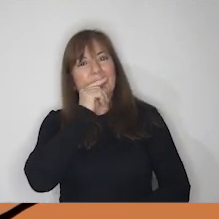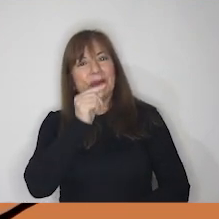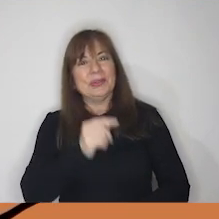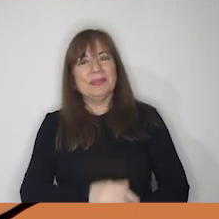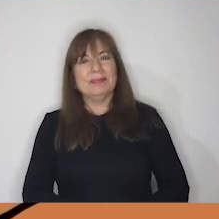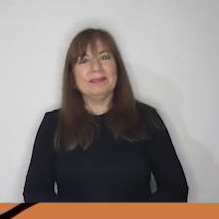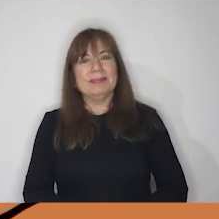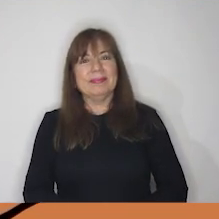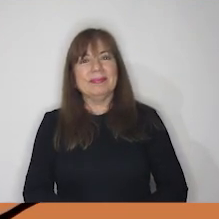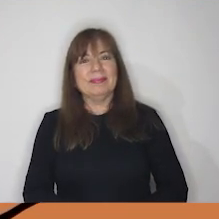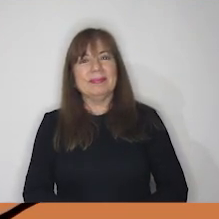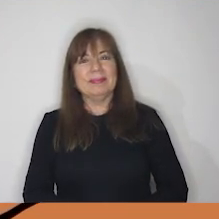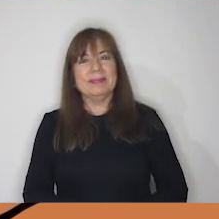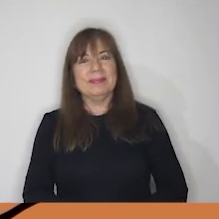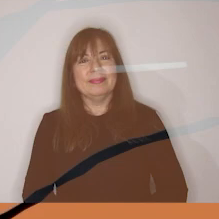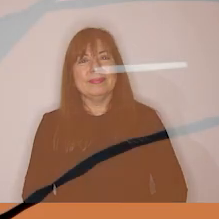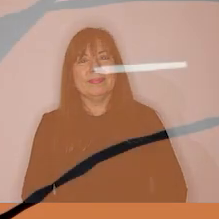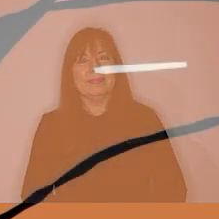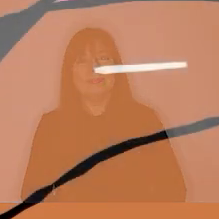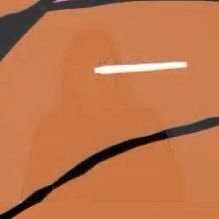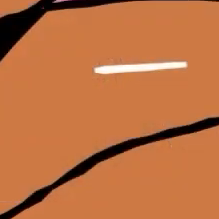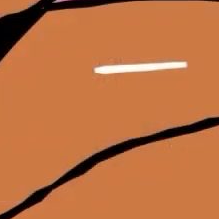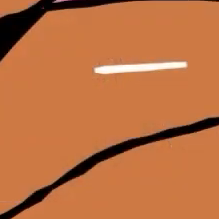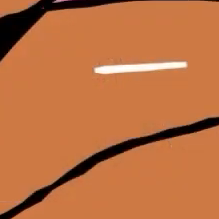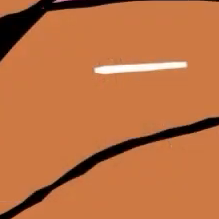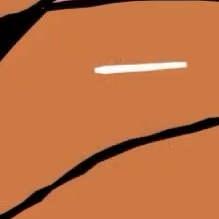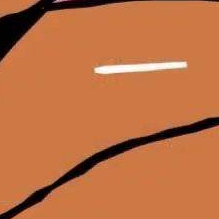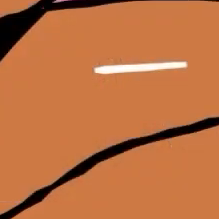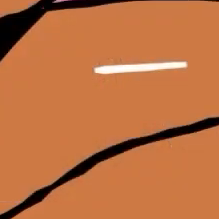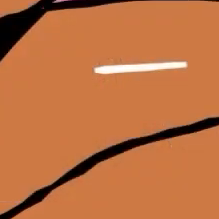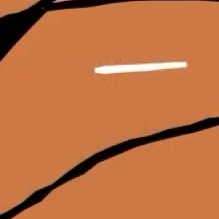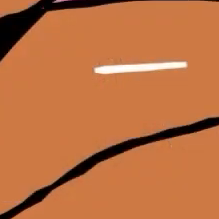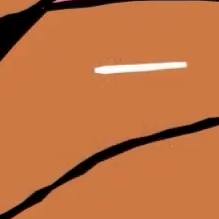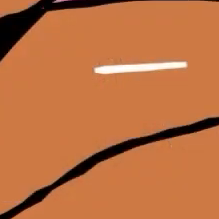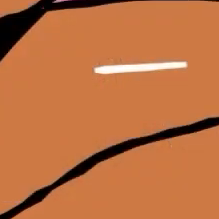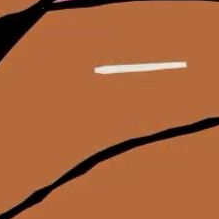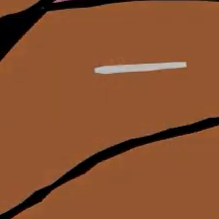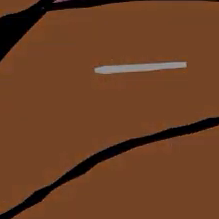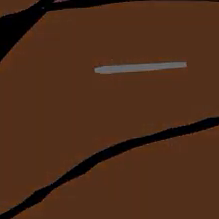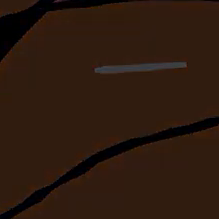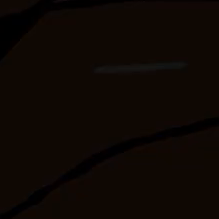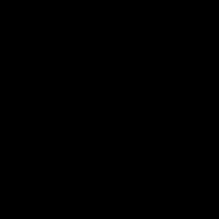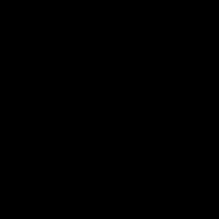audiolibro para continuar aprendiendo respecto a la menstruación. Hasta pronto.